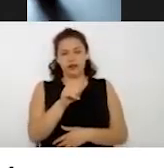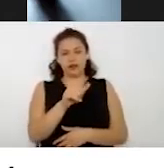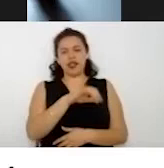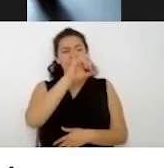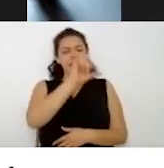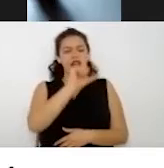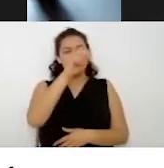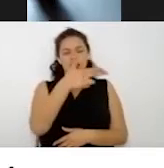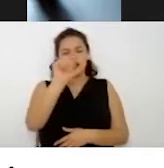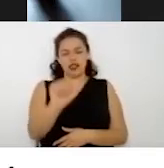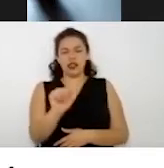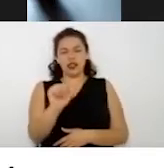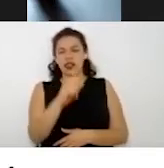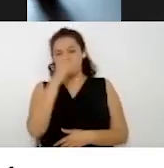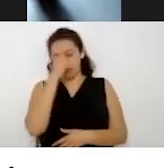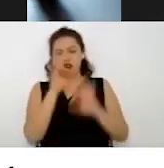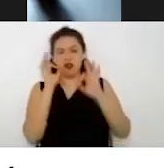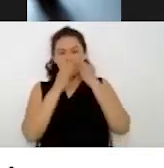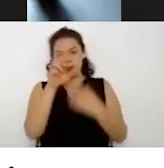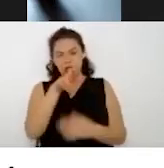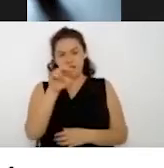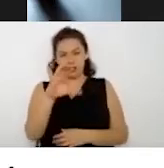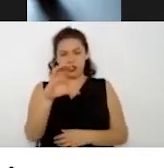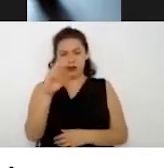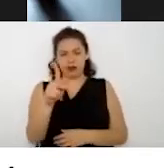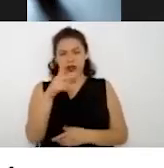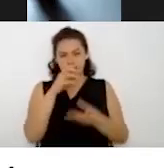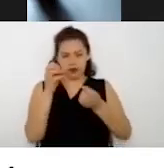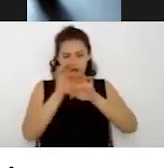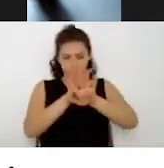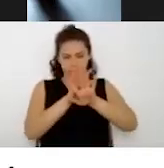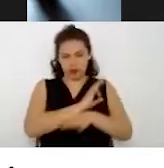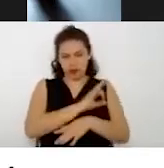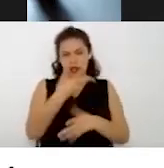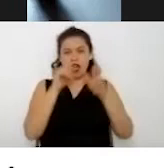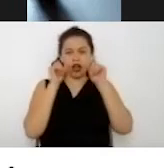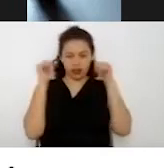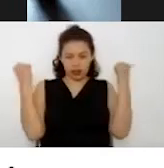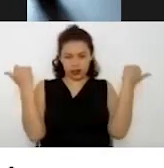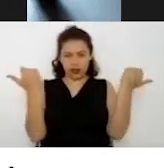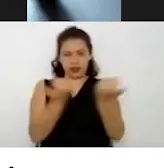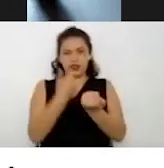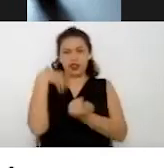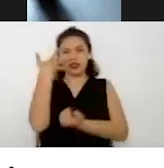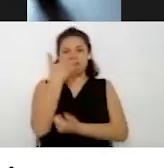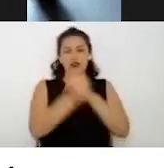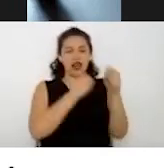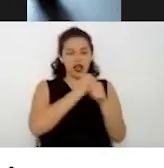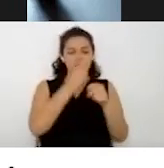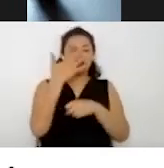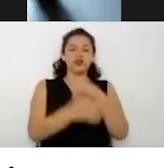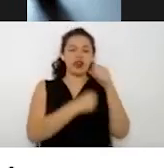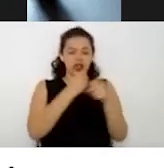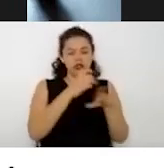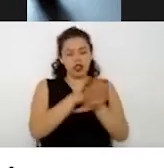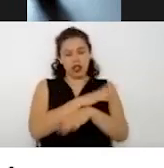de RCP. ¿Ok? Entonces, esta asociación nos va actualizando cada 5 años, cada 5 años.